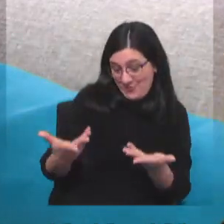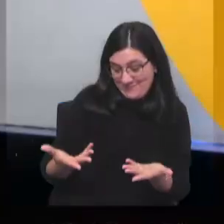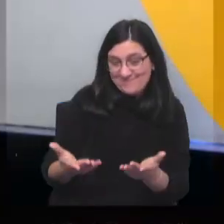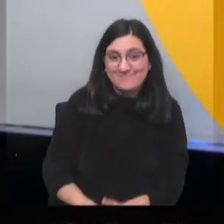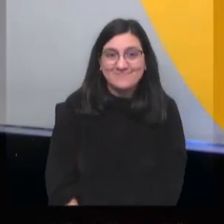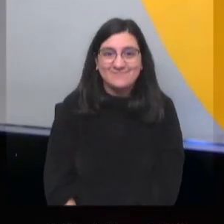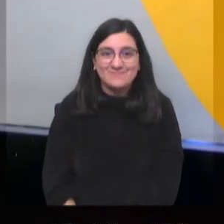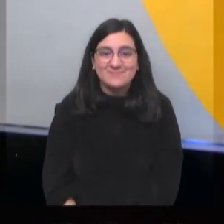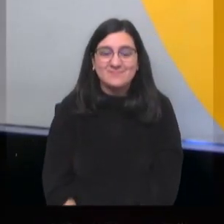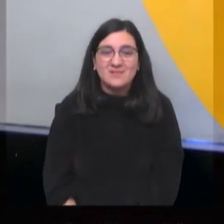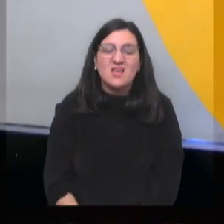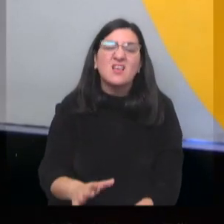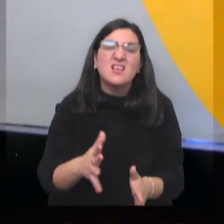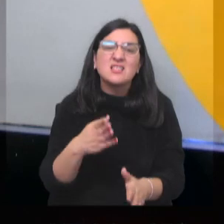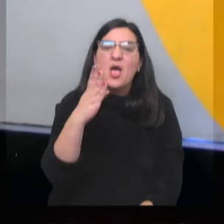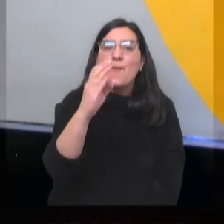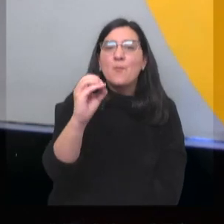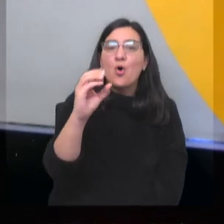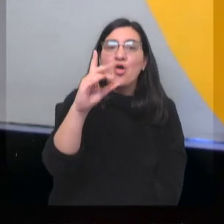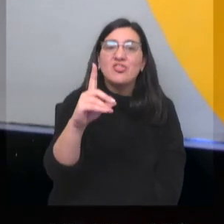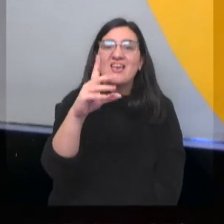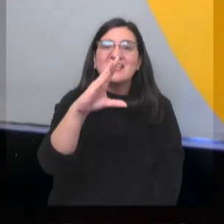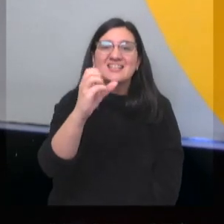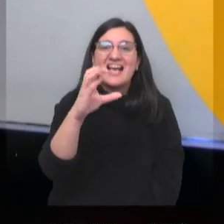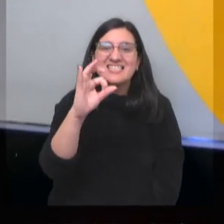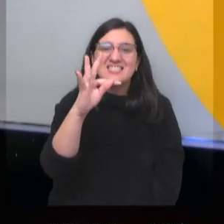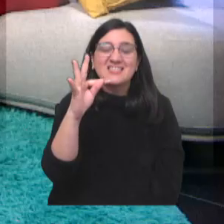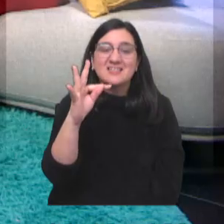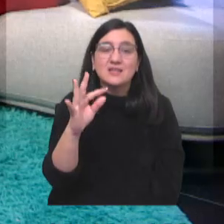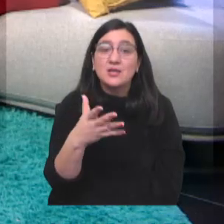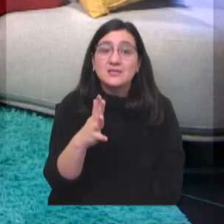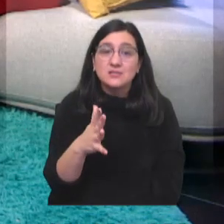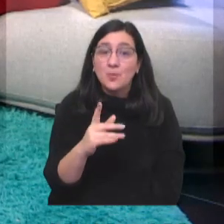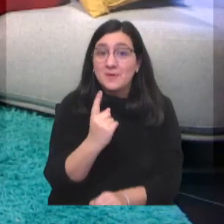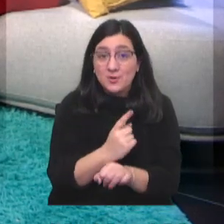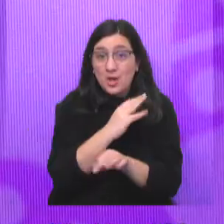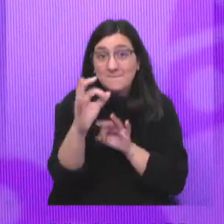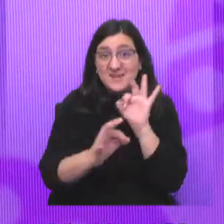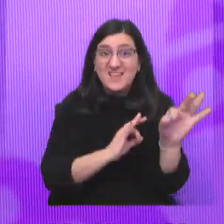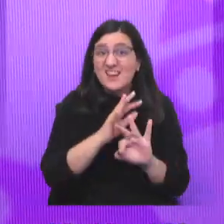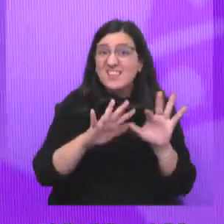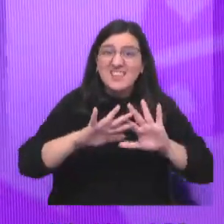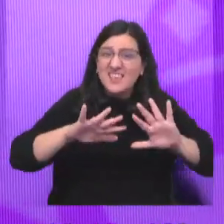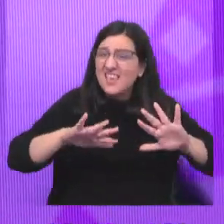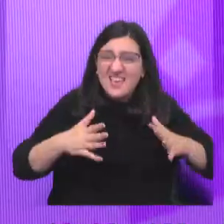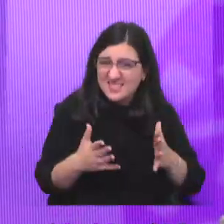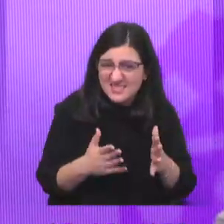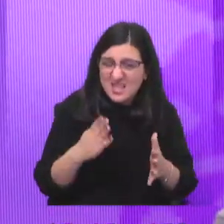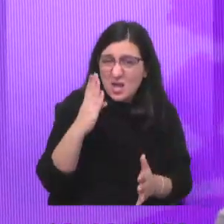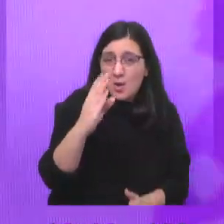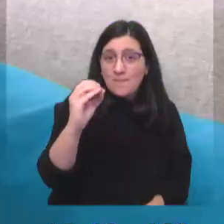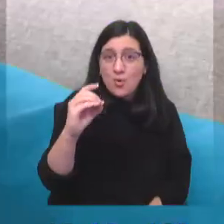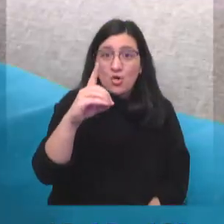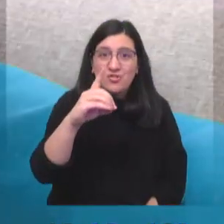ver, podcast. Sí. ¿Qué es un podcast? La primera cosa sería como explicarle a la gente lo que es un podcast. Es un podcast.